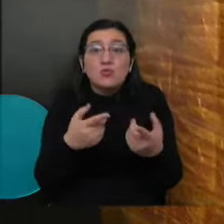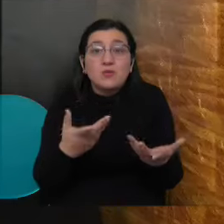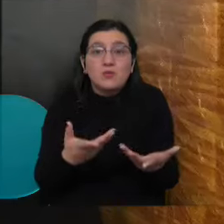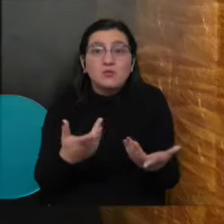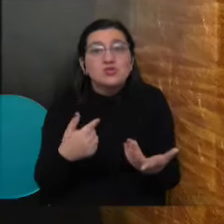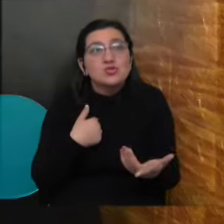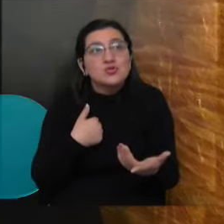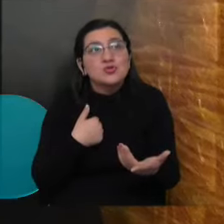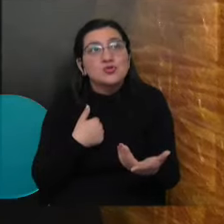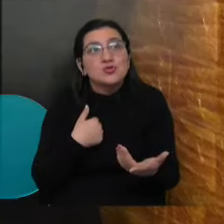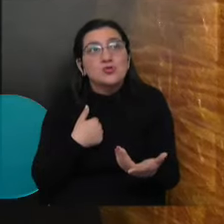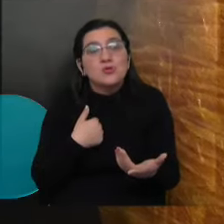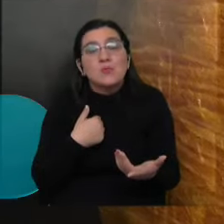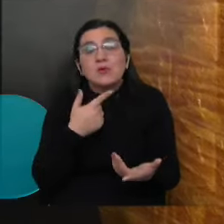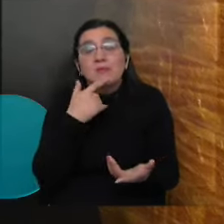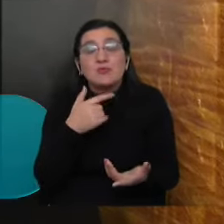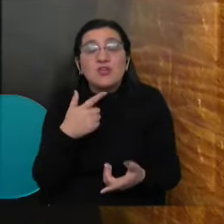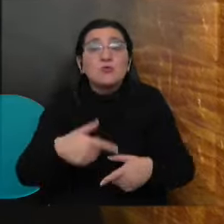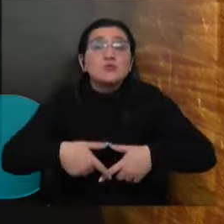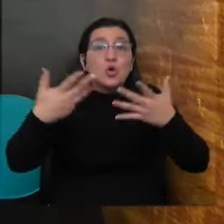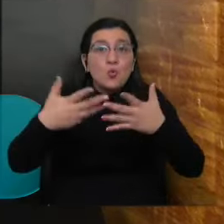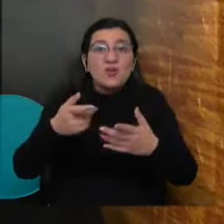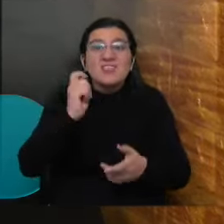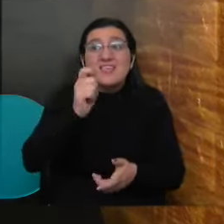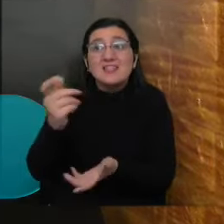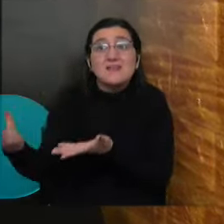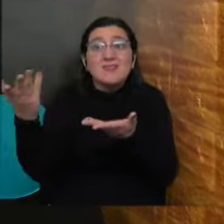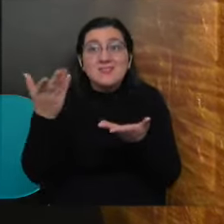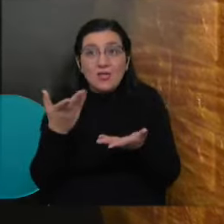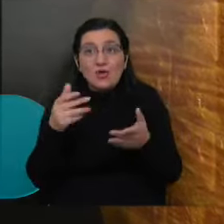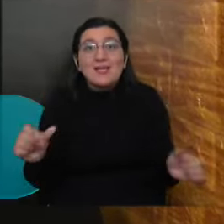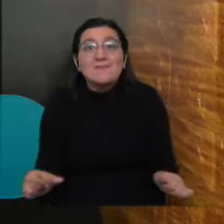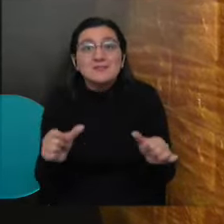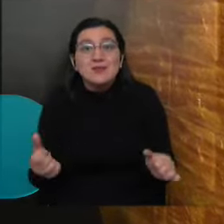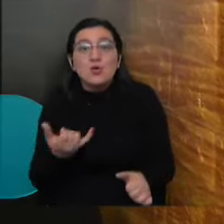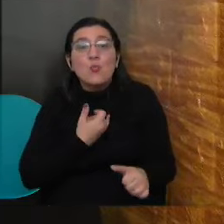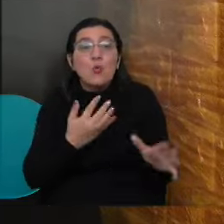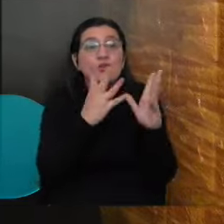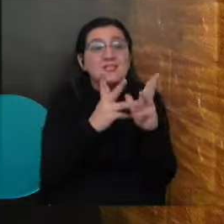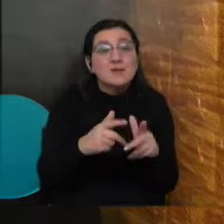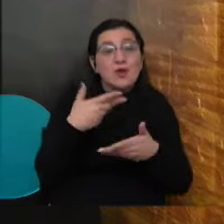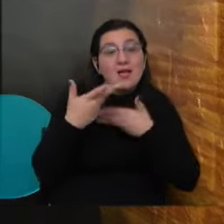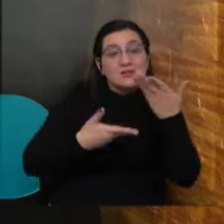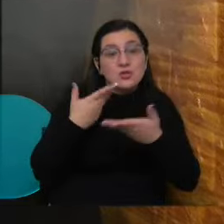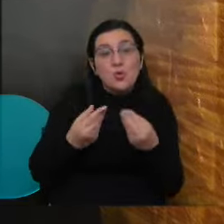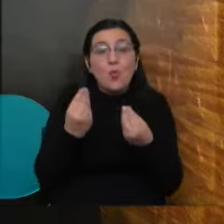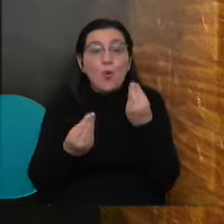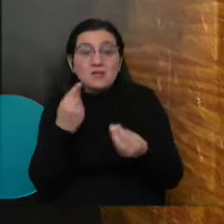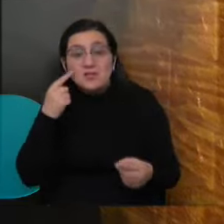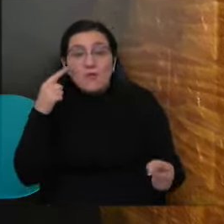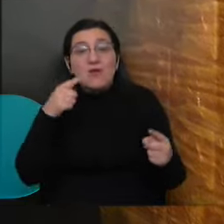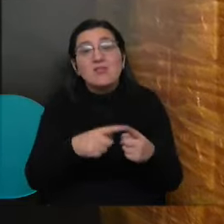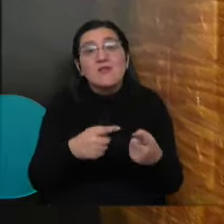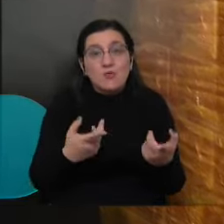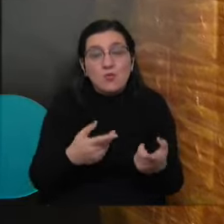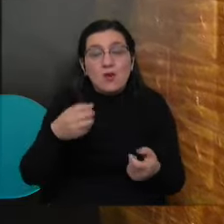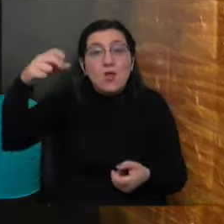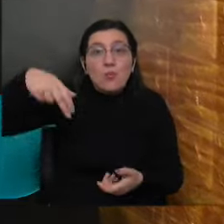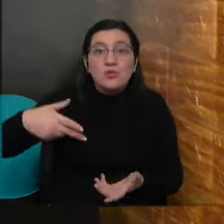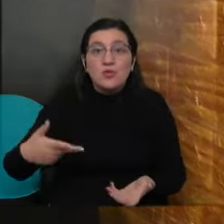show Quién va a ser el invitado Qué vamos a hacer eh cómo vamos a armar las canciones Cuál es el objetivo cuál es el mensaje Cuál es la